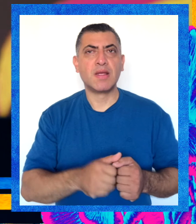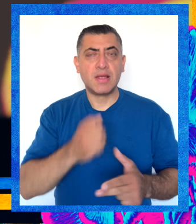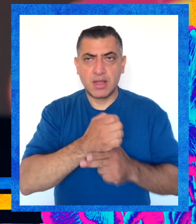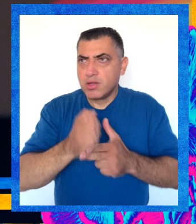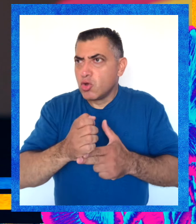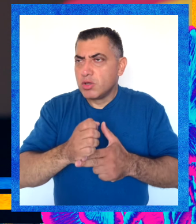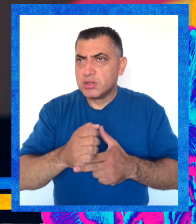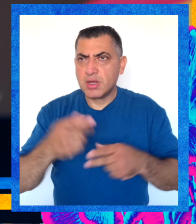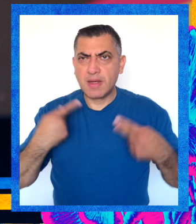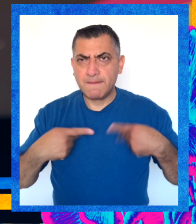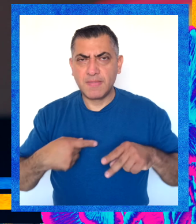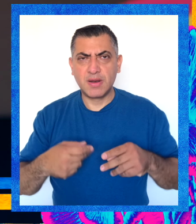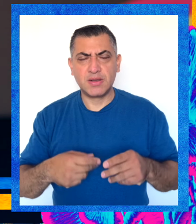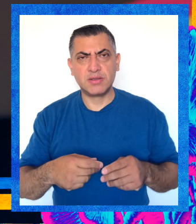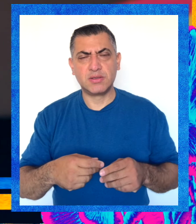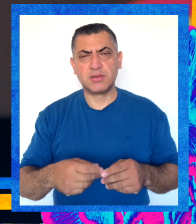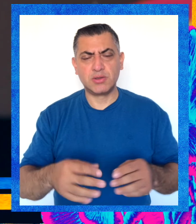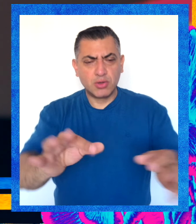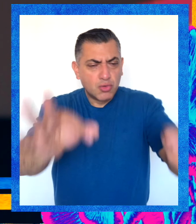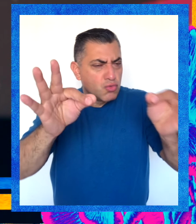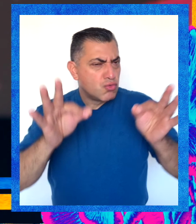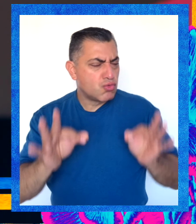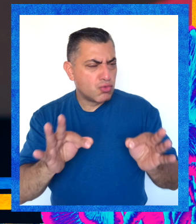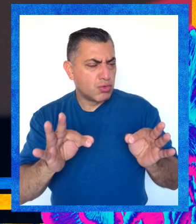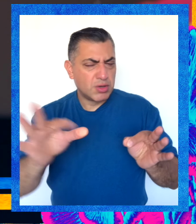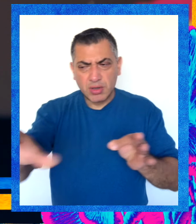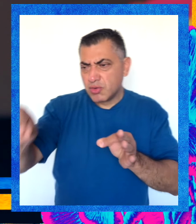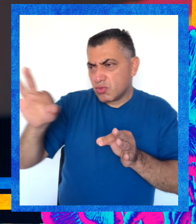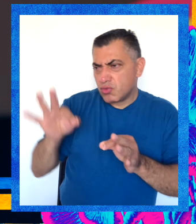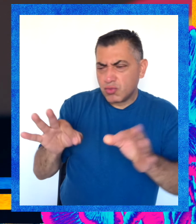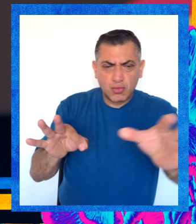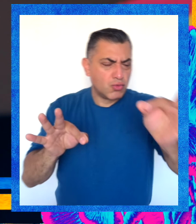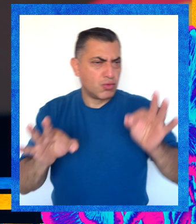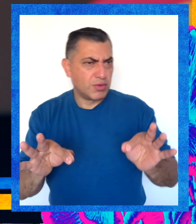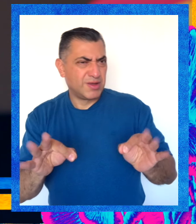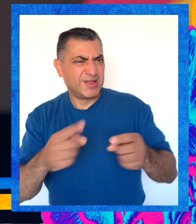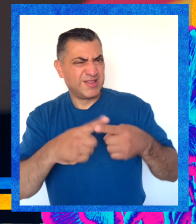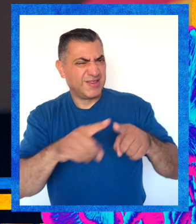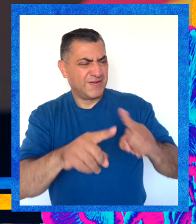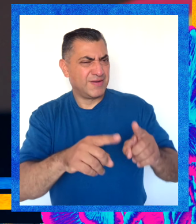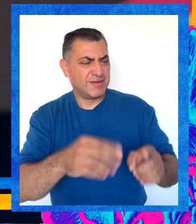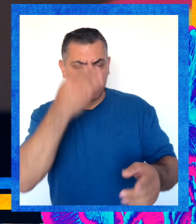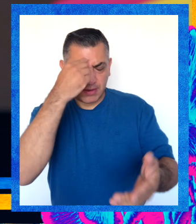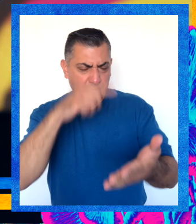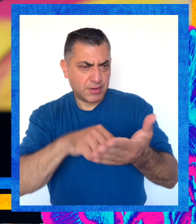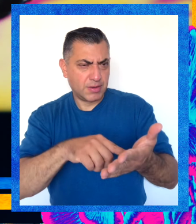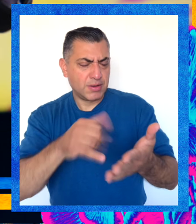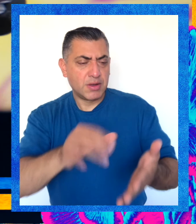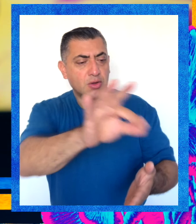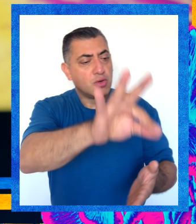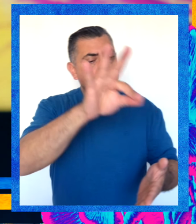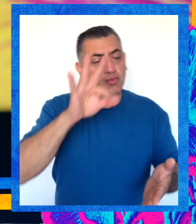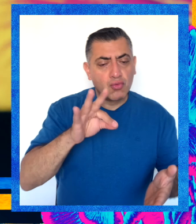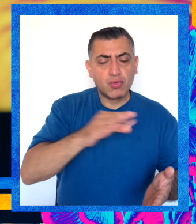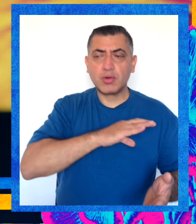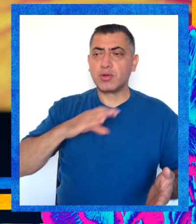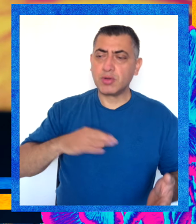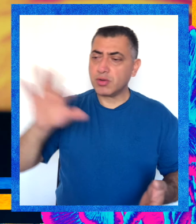que la gente hoy en día tiene la libertad de componer su propio canon religioso como un popurrí y está llegando a creer que puedes tomar algo del